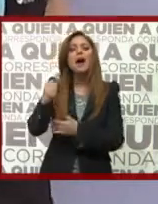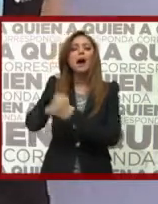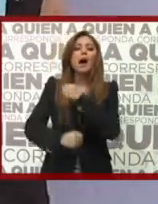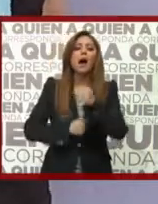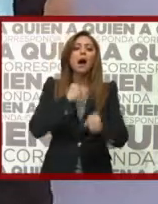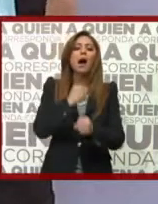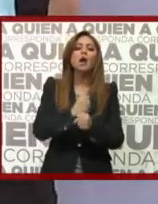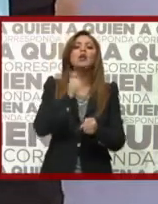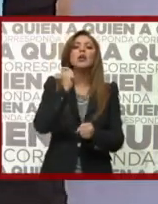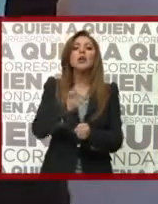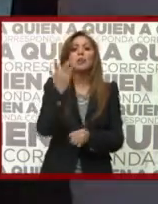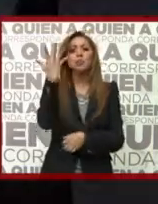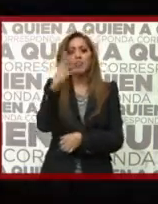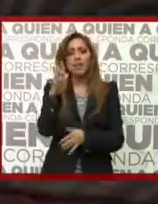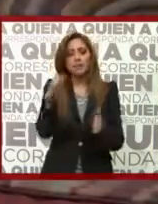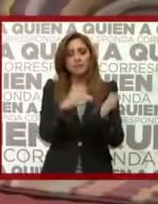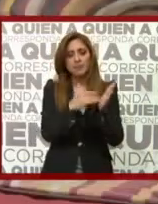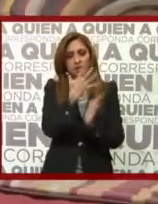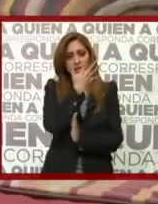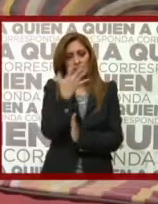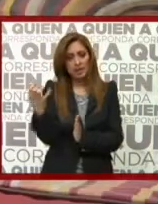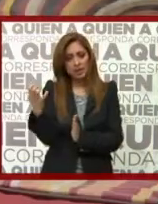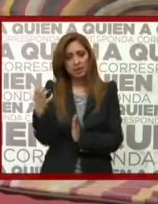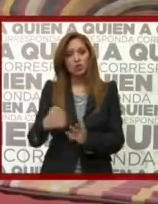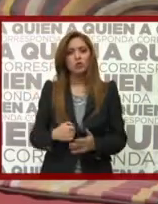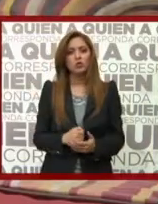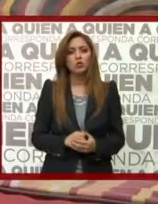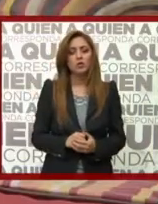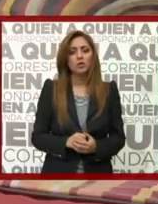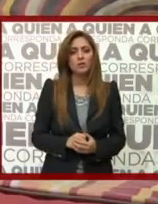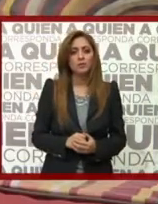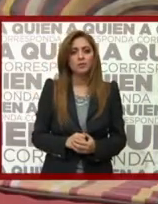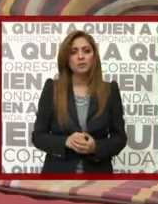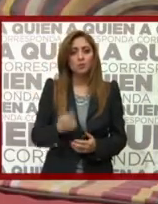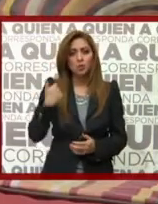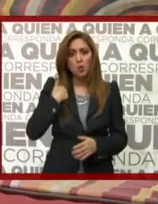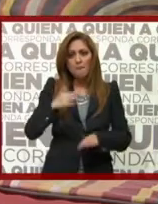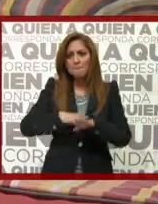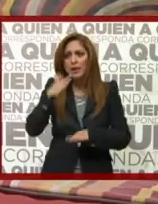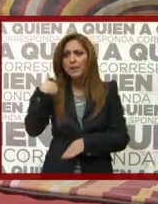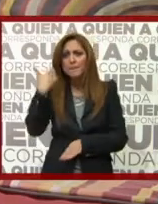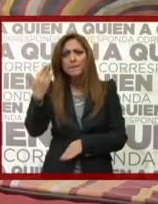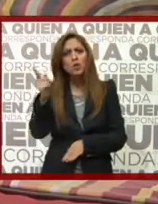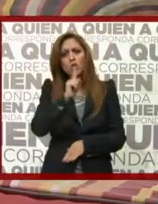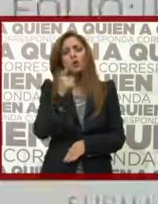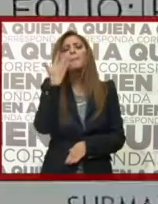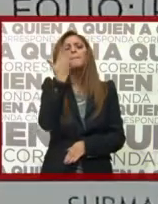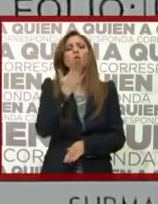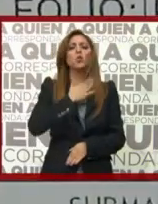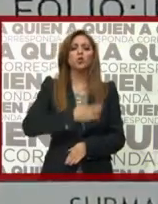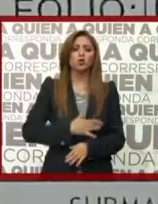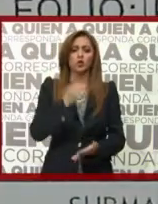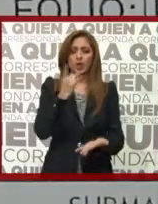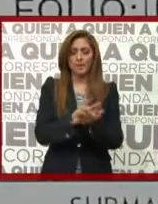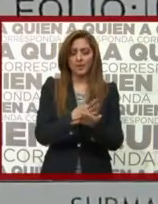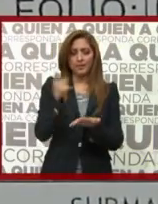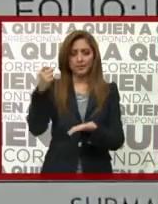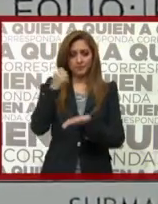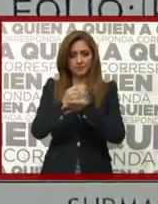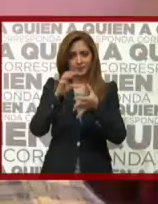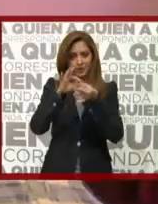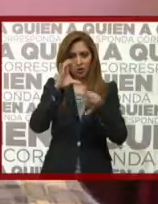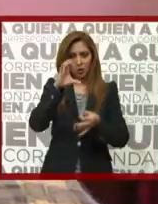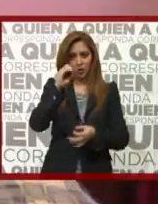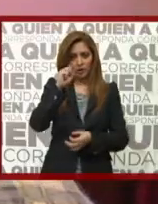de 10,500 pesos. Pedí nada más lo mío, o sea, no puedo pedir más, nada más que se haga justicia. A quien corresponda,